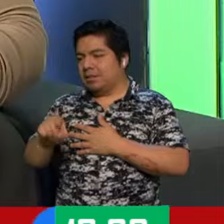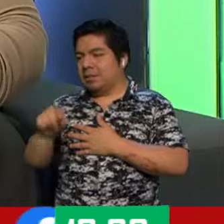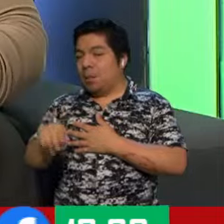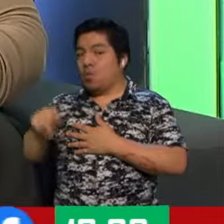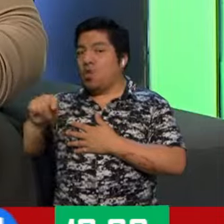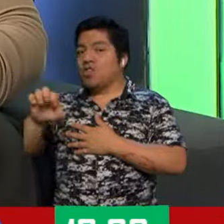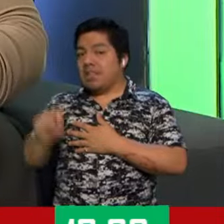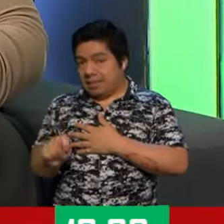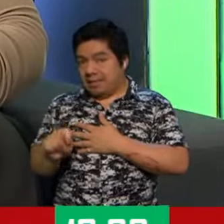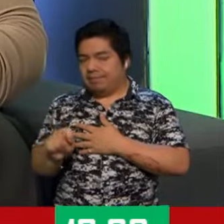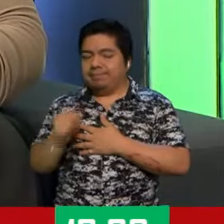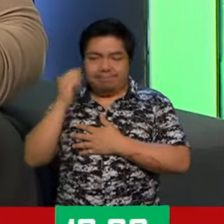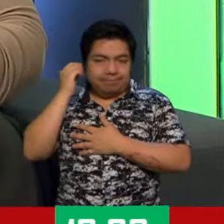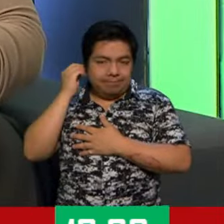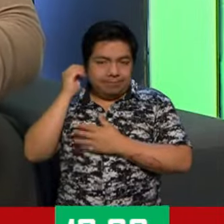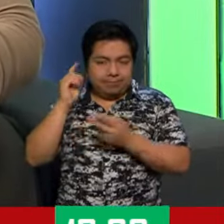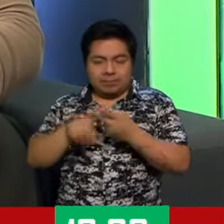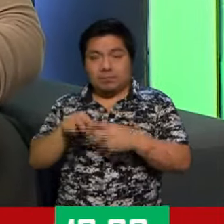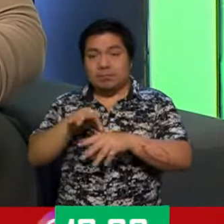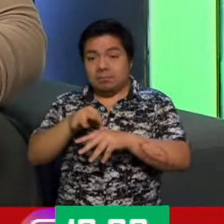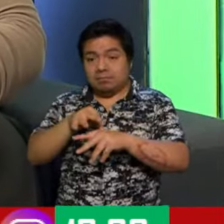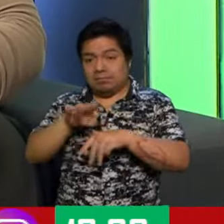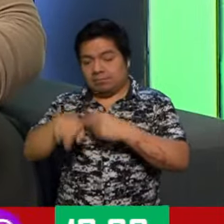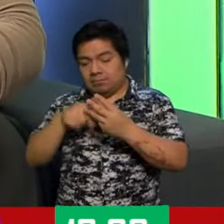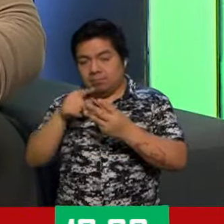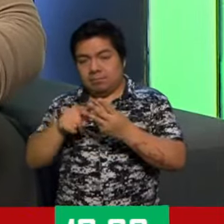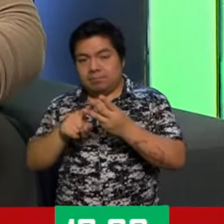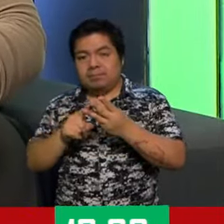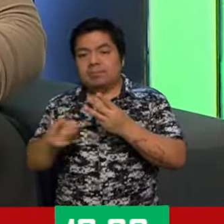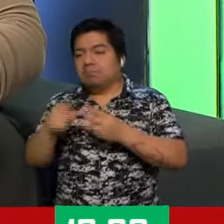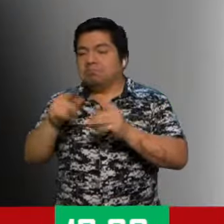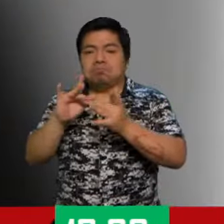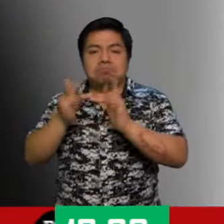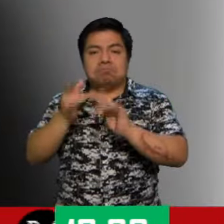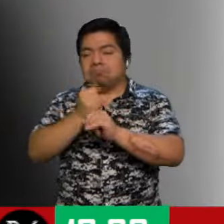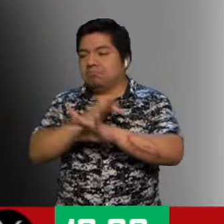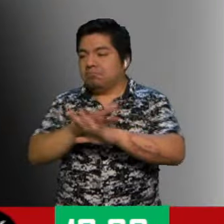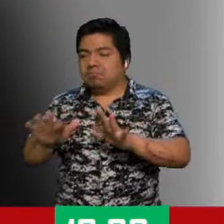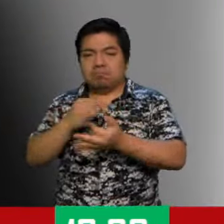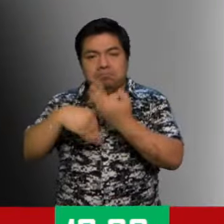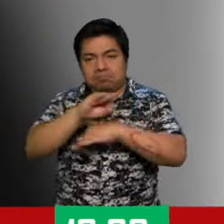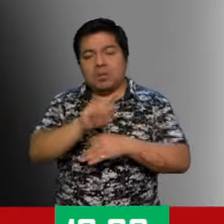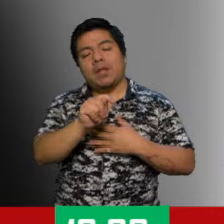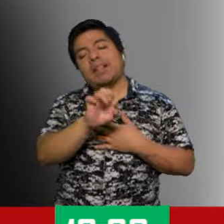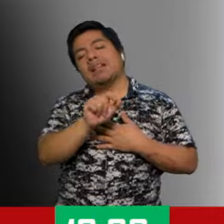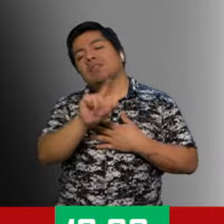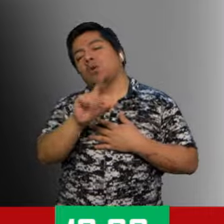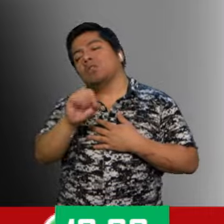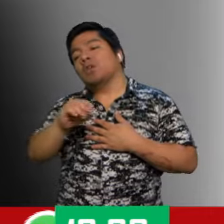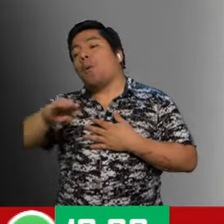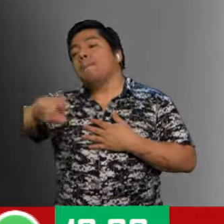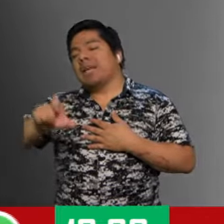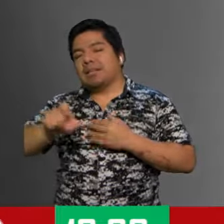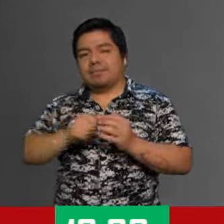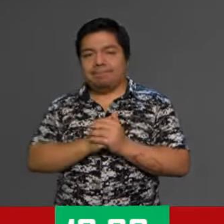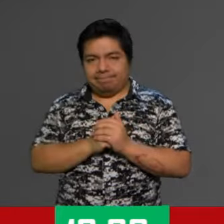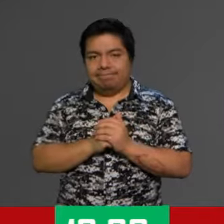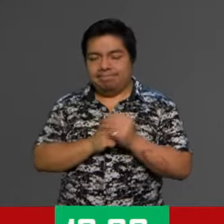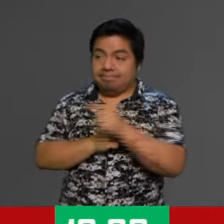www.translucido.net. Está también en físico y a través de nuestras redes sociales. En todas las plataformas estamos como Translúcido Mex. Y acá